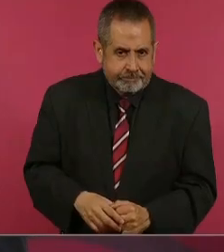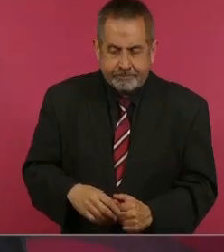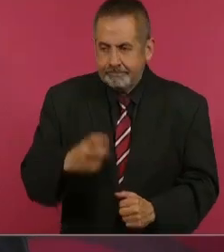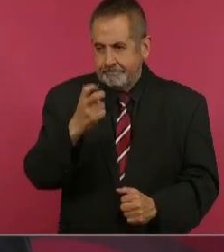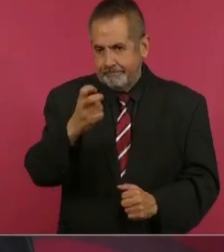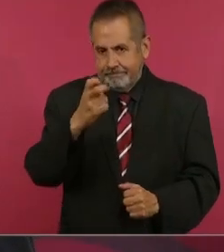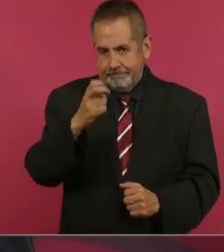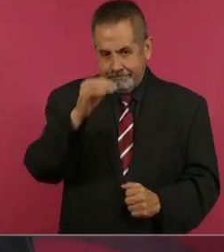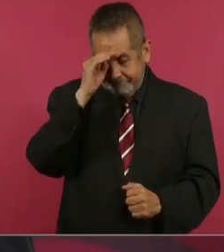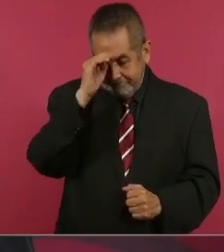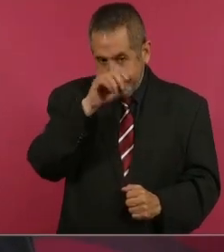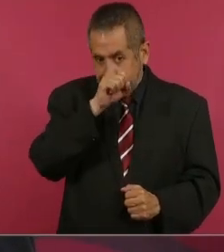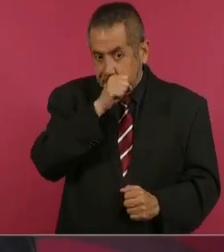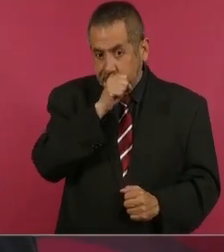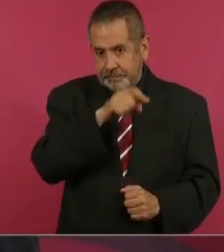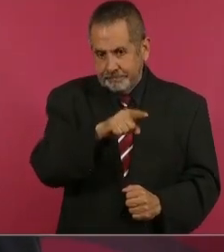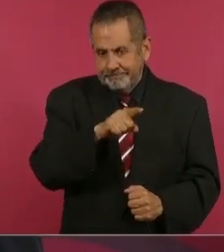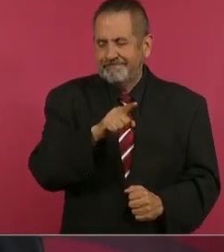Por eso